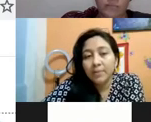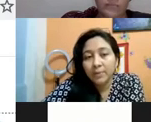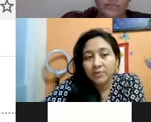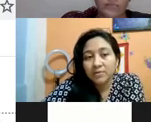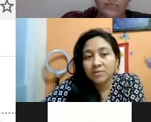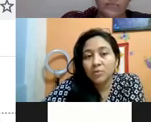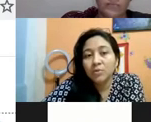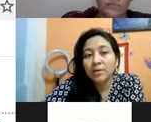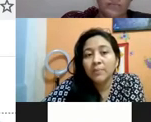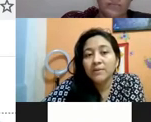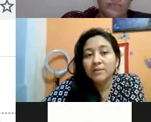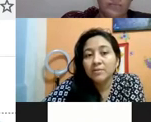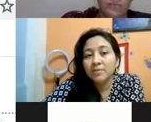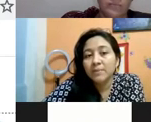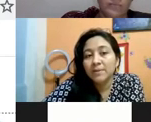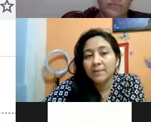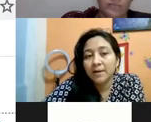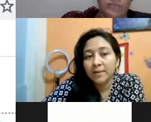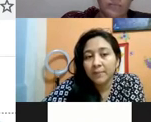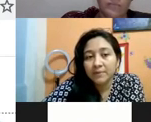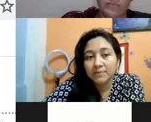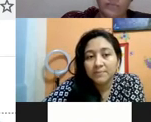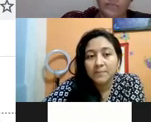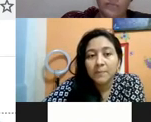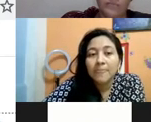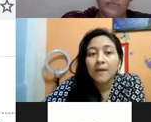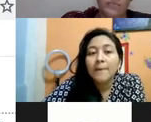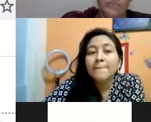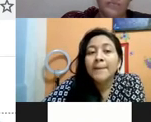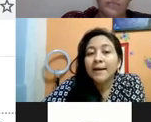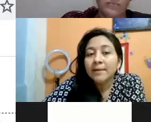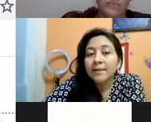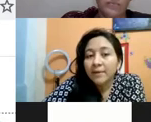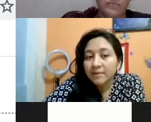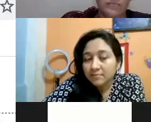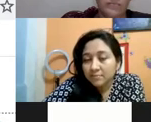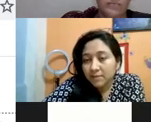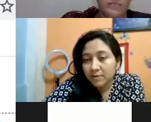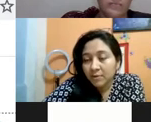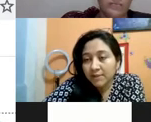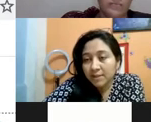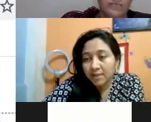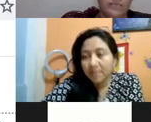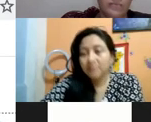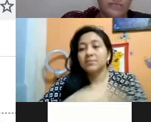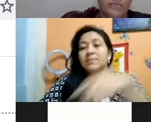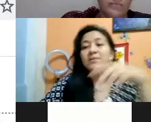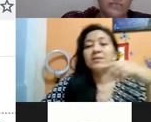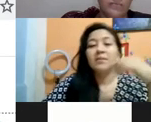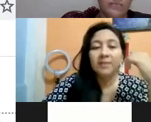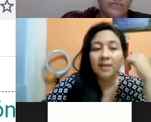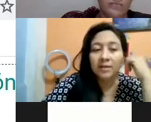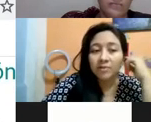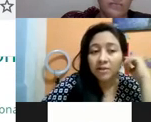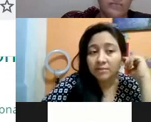sola respuesta. Entonces aquí es solo una respuesta o se permiten varias respuestas. Barajar respuesta, esto es lo que hace de que se